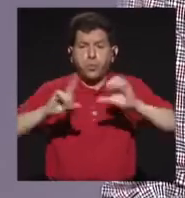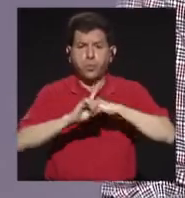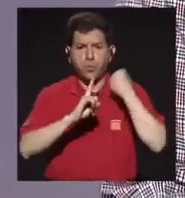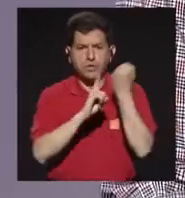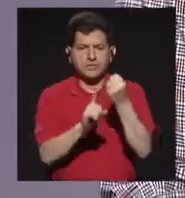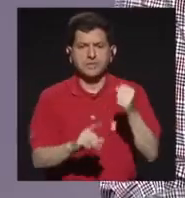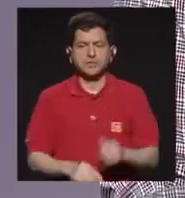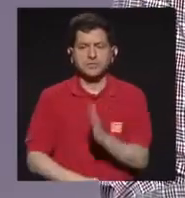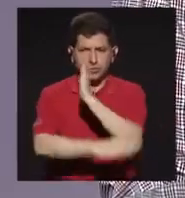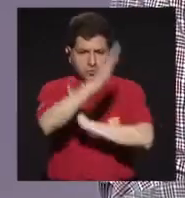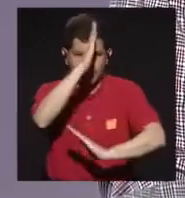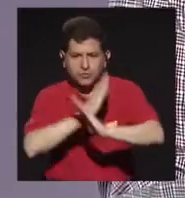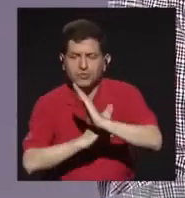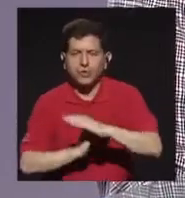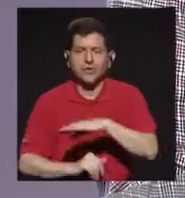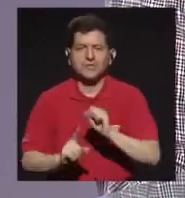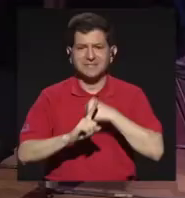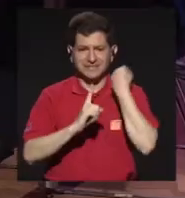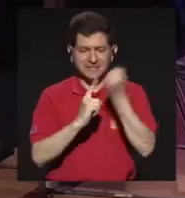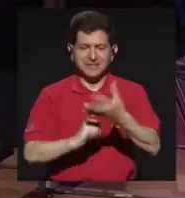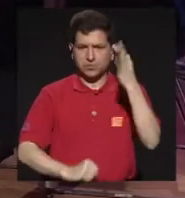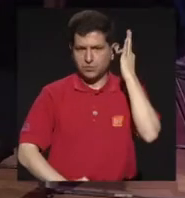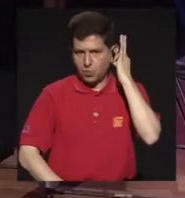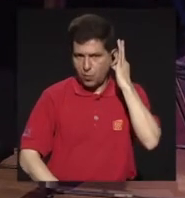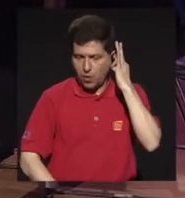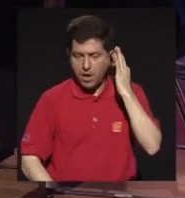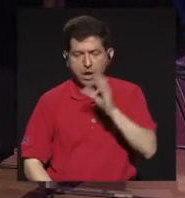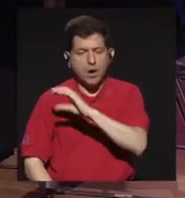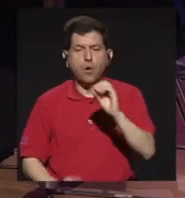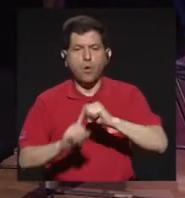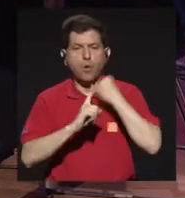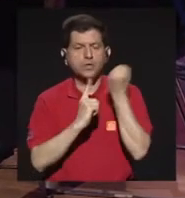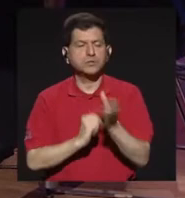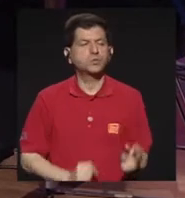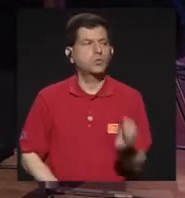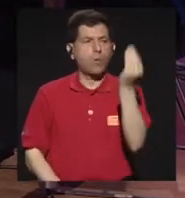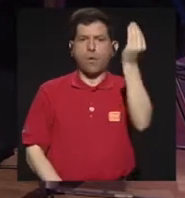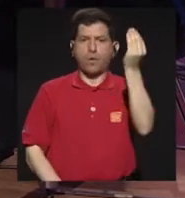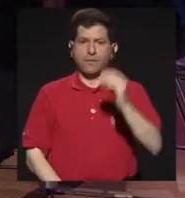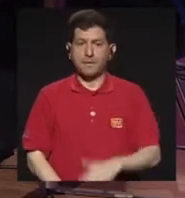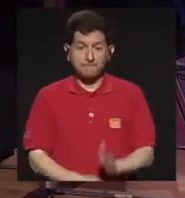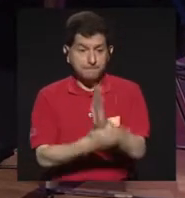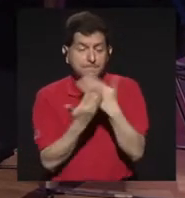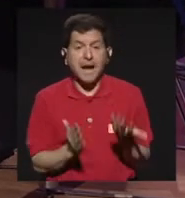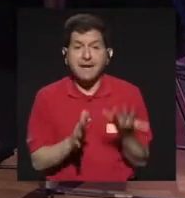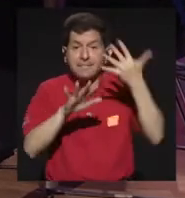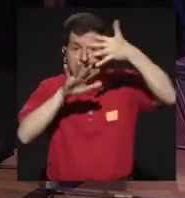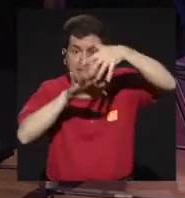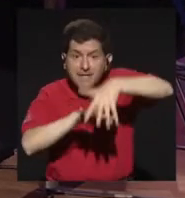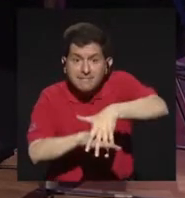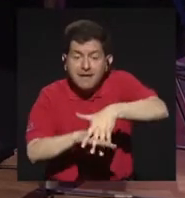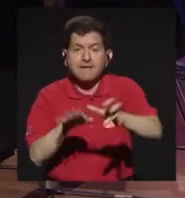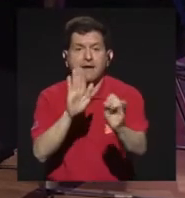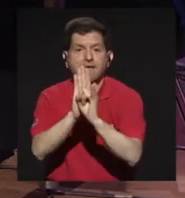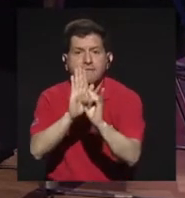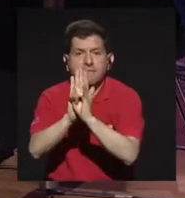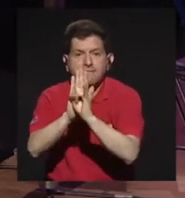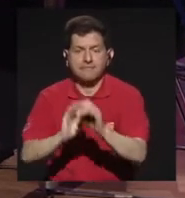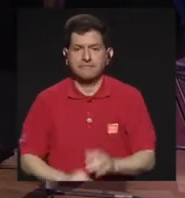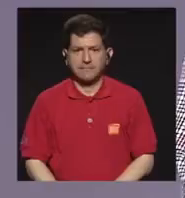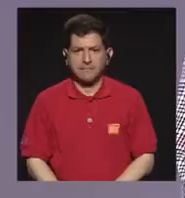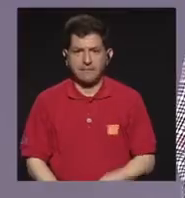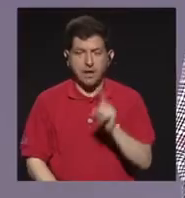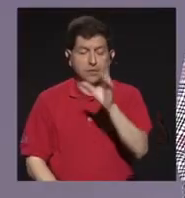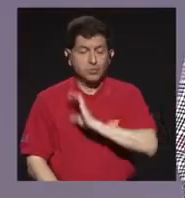de discapacidad de una condición de mujer o de una condición de joven. Es parte integral de esa identidad. Es